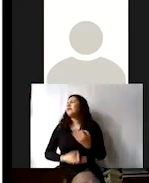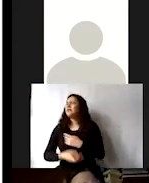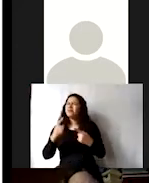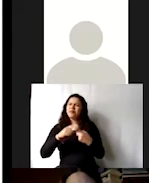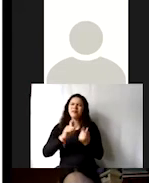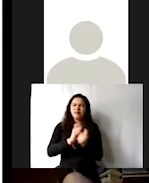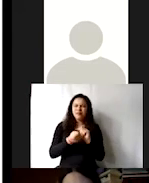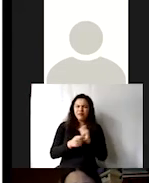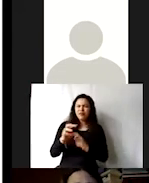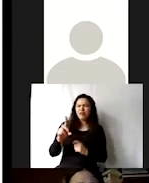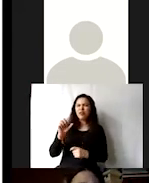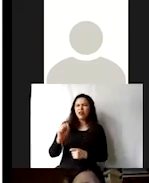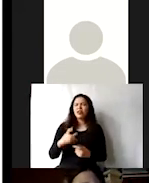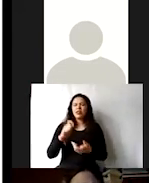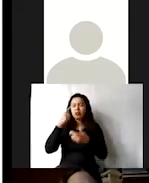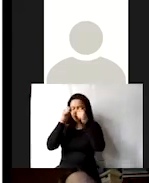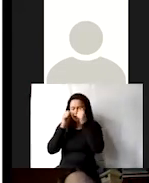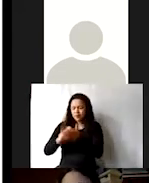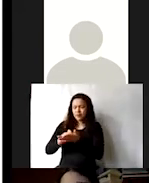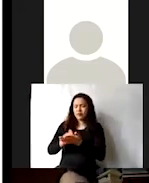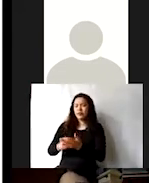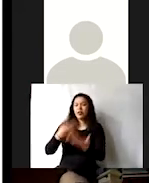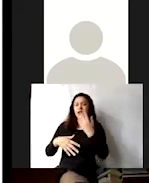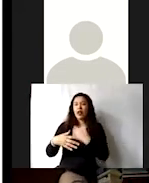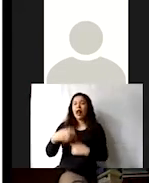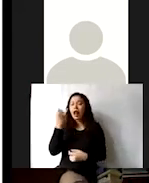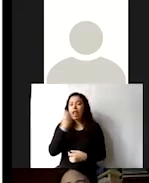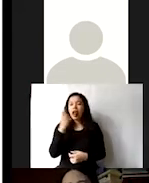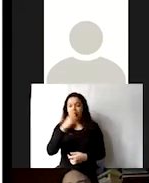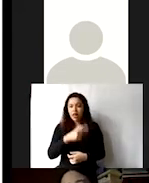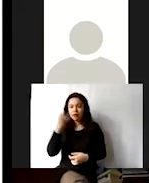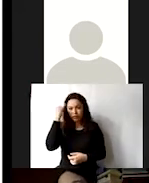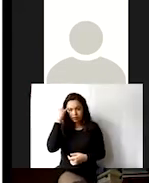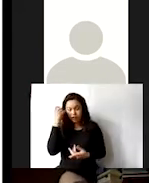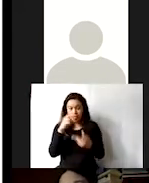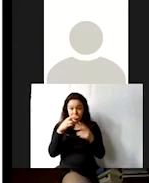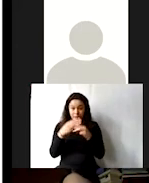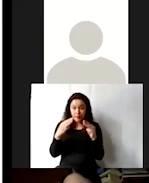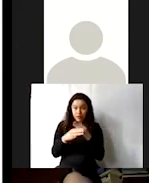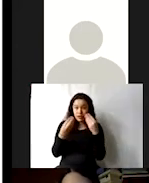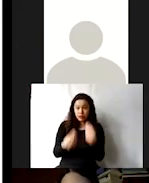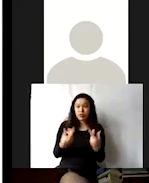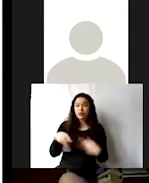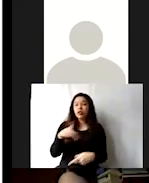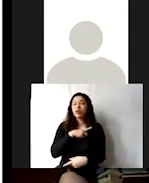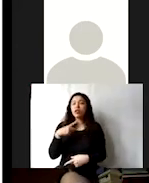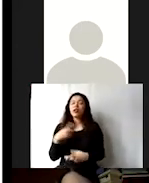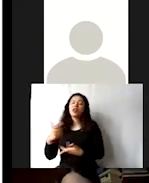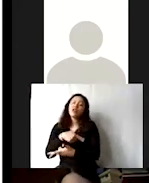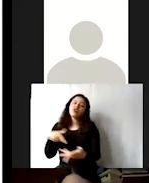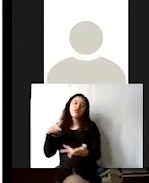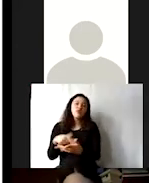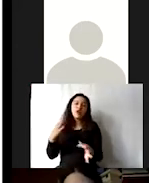traducciones ODS en braille, traducciones a lenguas indígenas. Hay muchos materiales, pero otra vez tenemos que ponerlos todos en un solo lugar para que